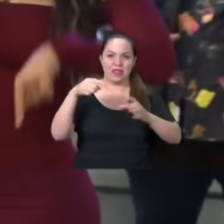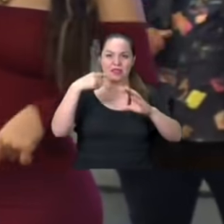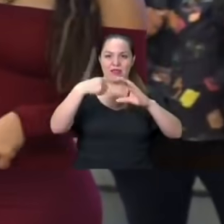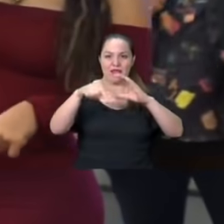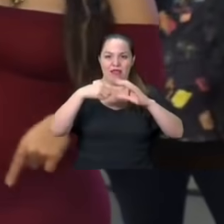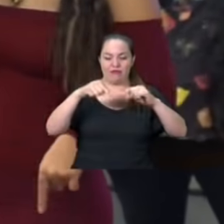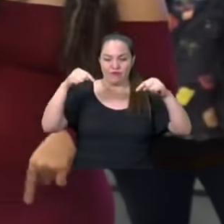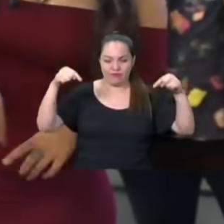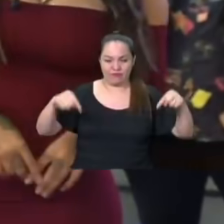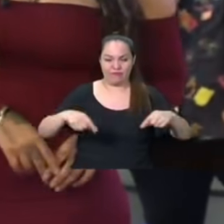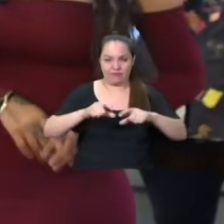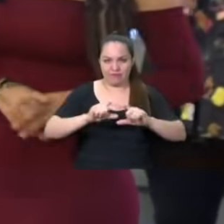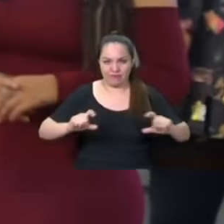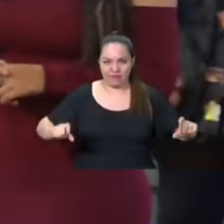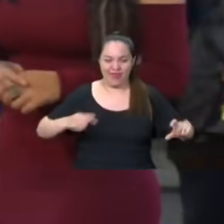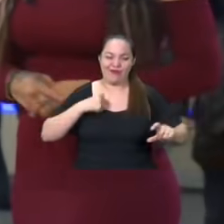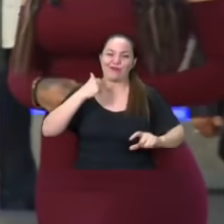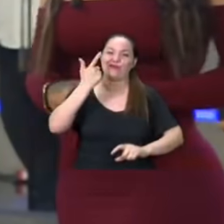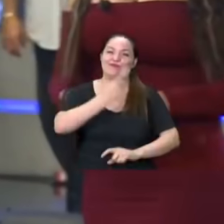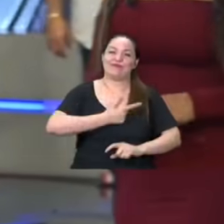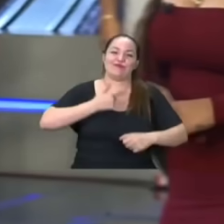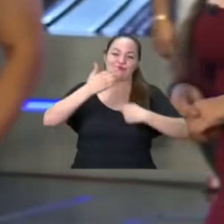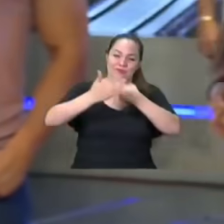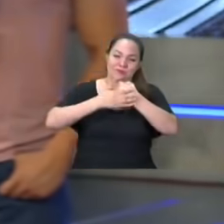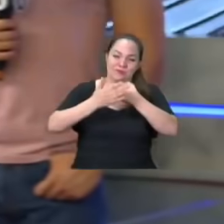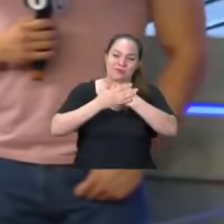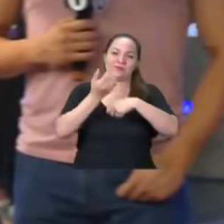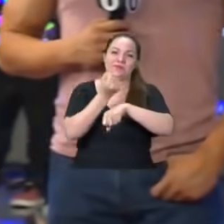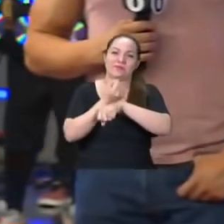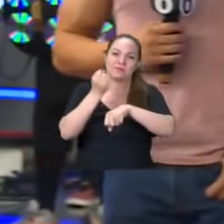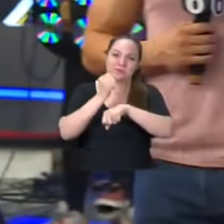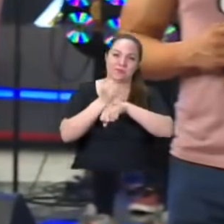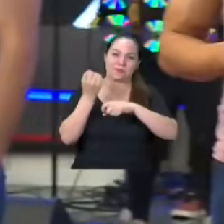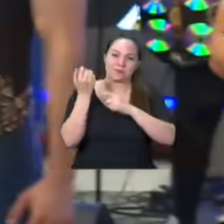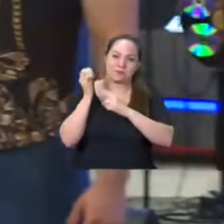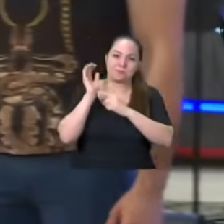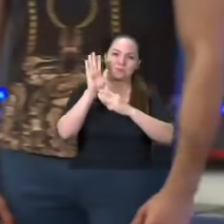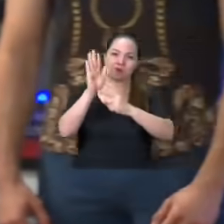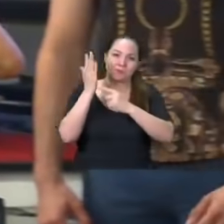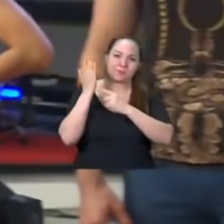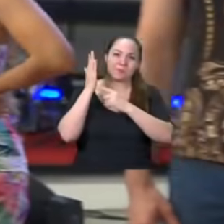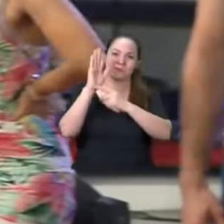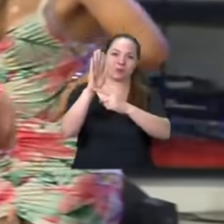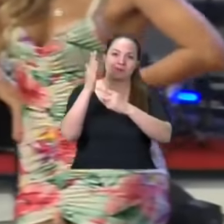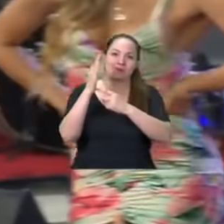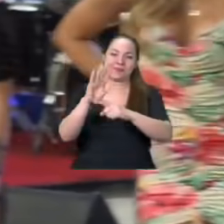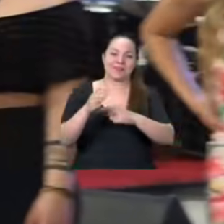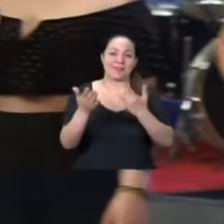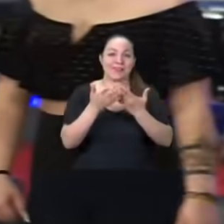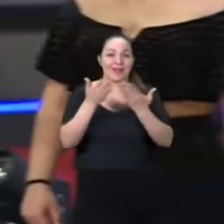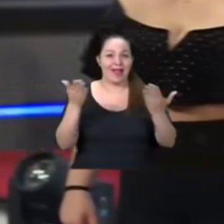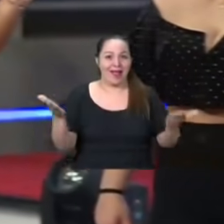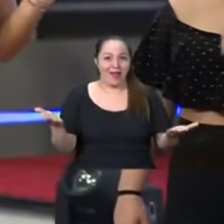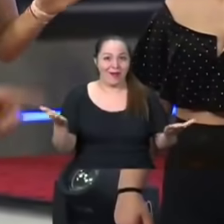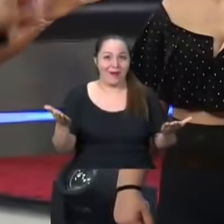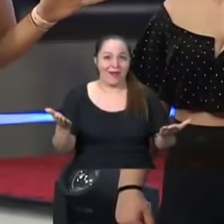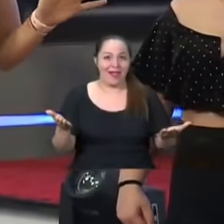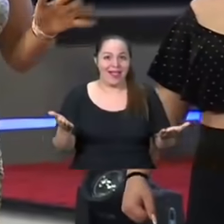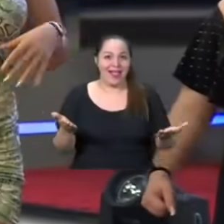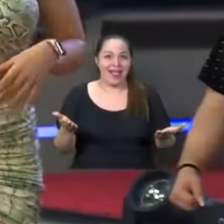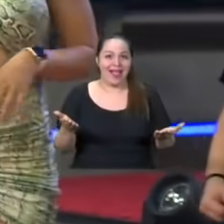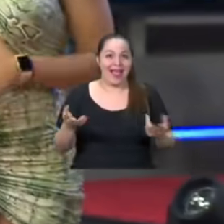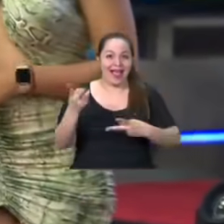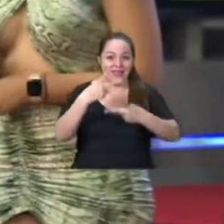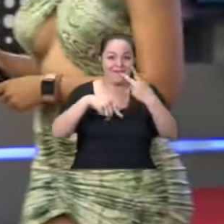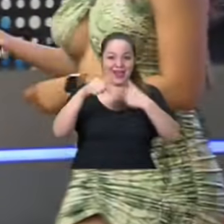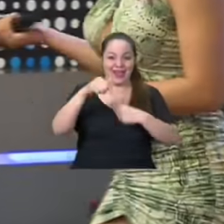eshow@multimedios.com. Y con todo gusto, a partir de la próxima semana lo vamos a empezar a transmitir. Señoras y señores, esta noche, hoy, aquí está la